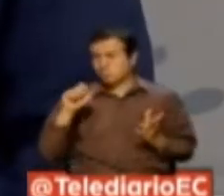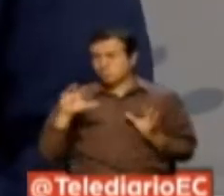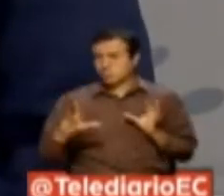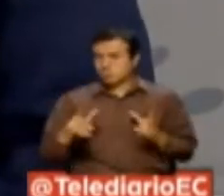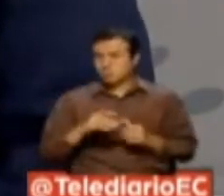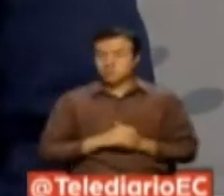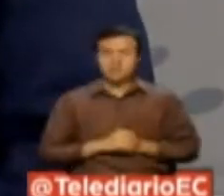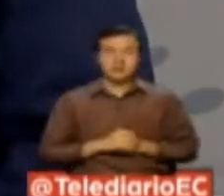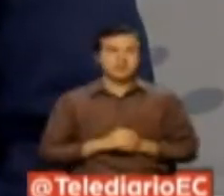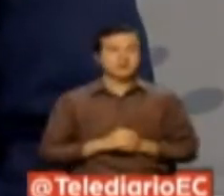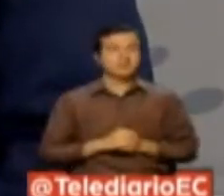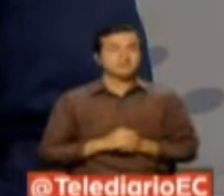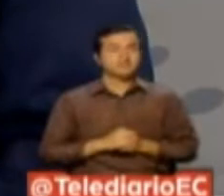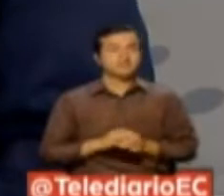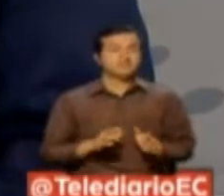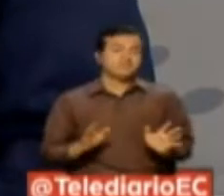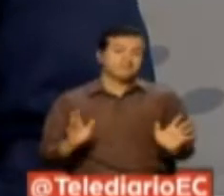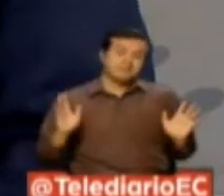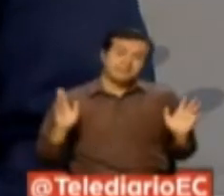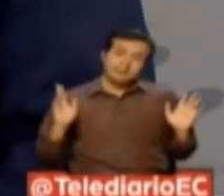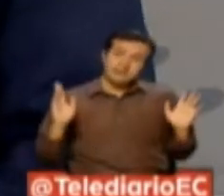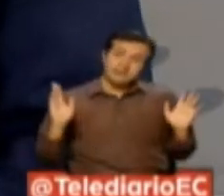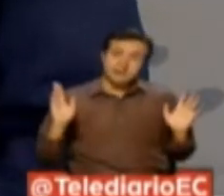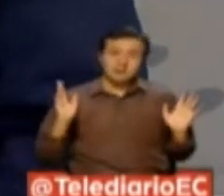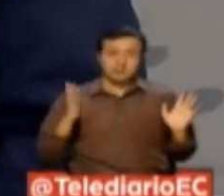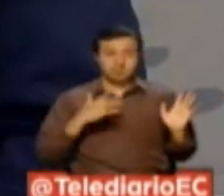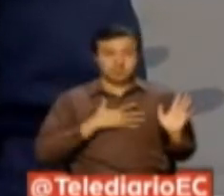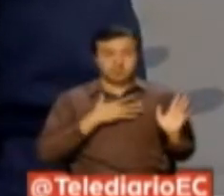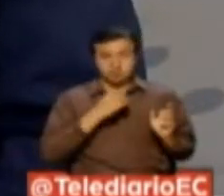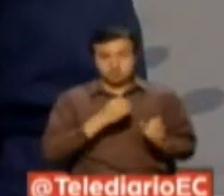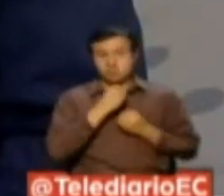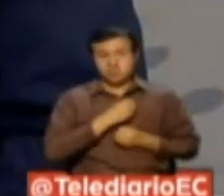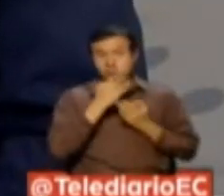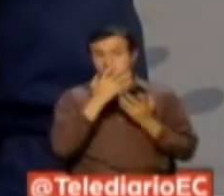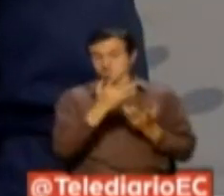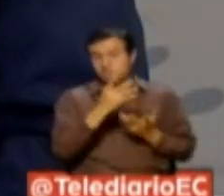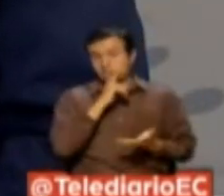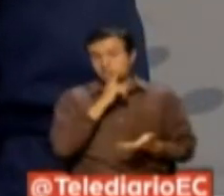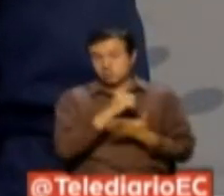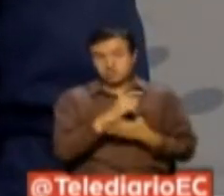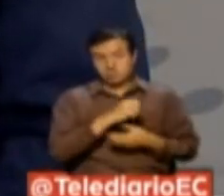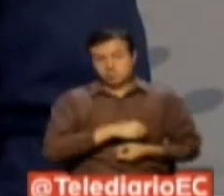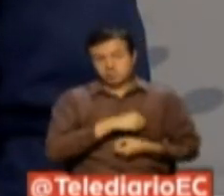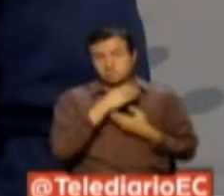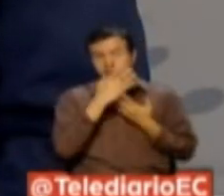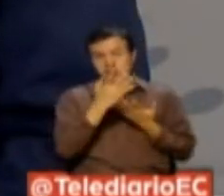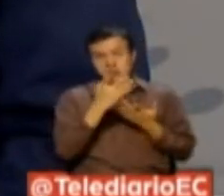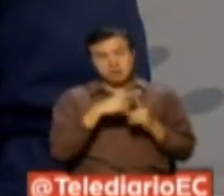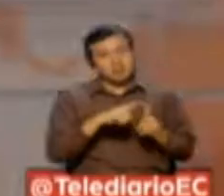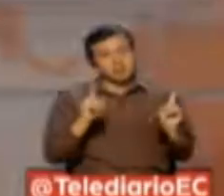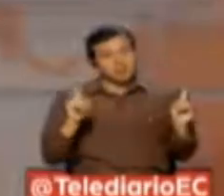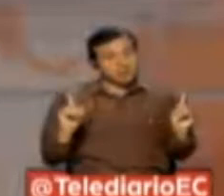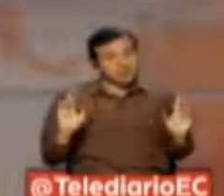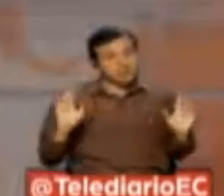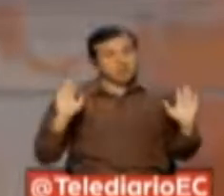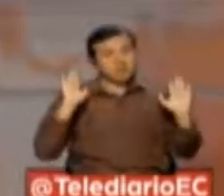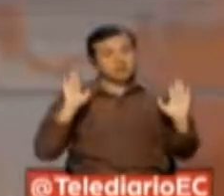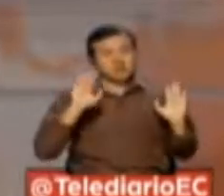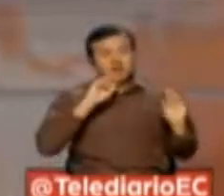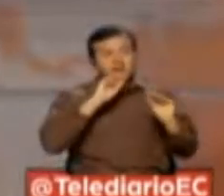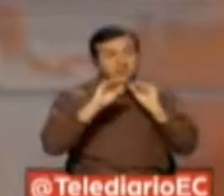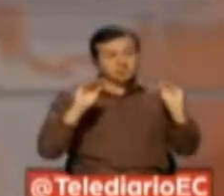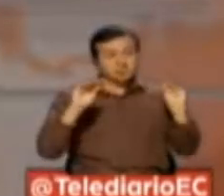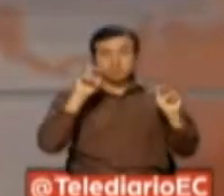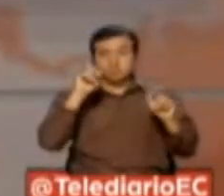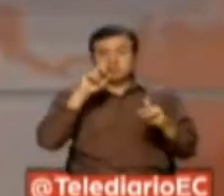bueno puede ser que yo declaré obviamente aunque repito por eso